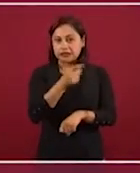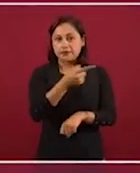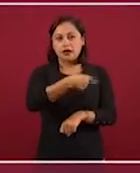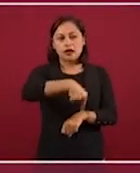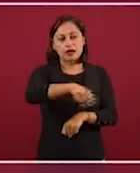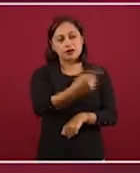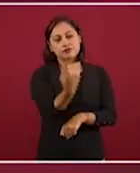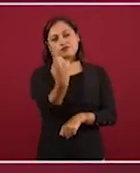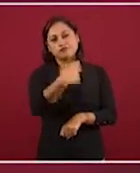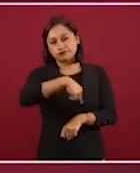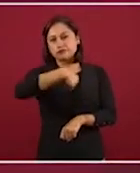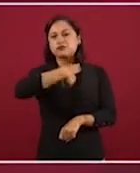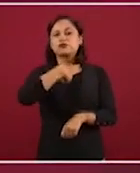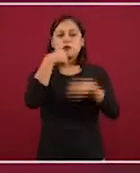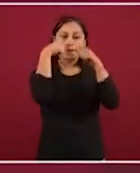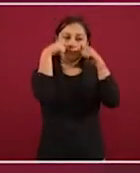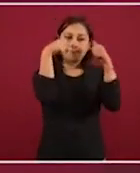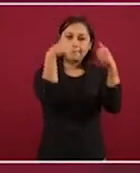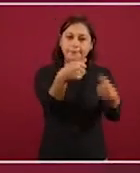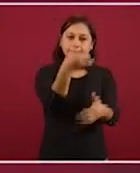al que le hago caso.